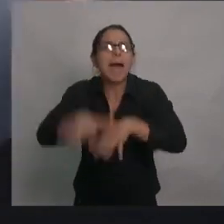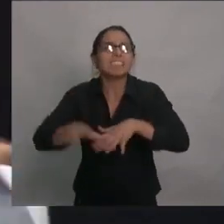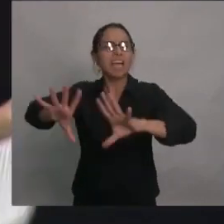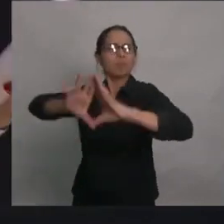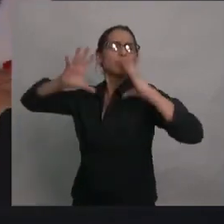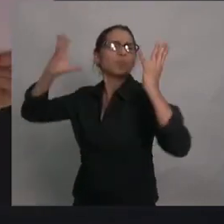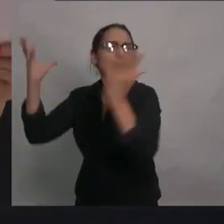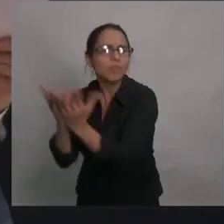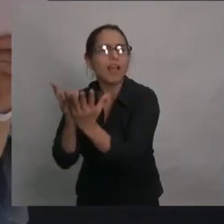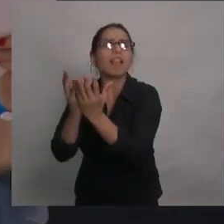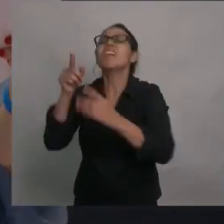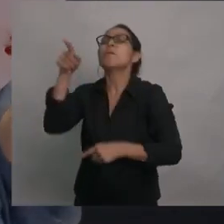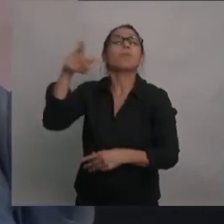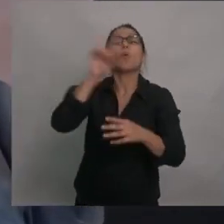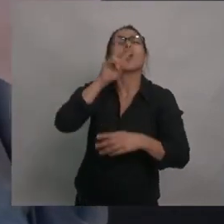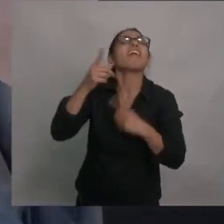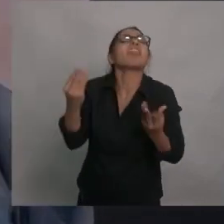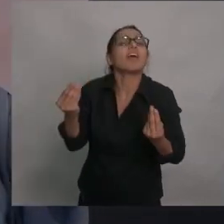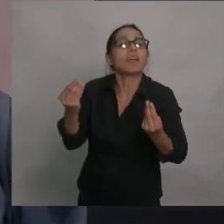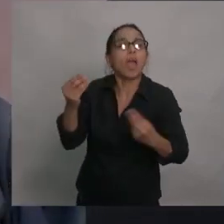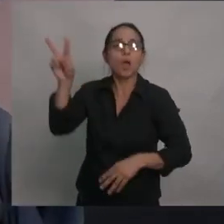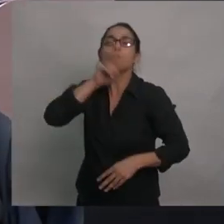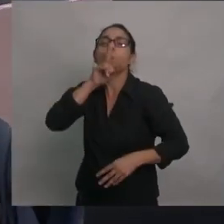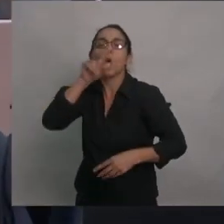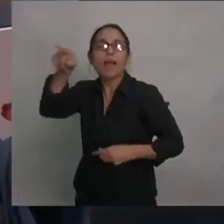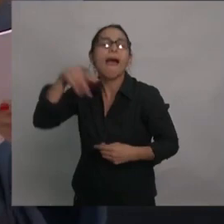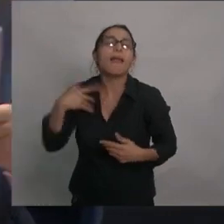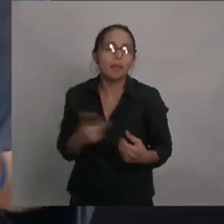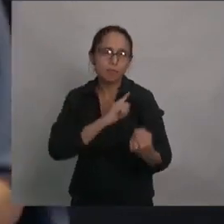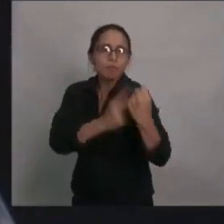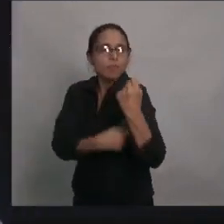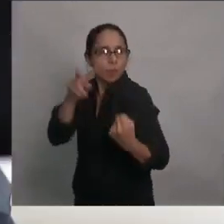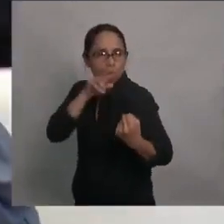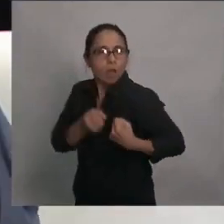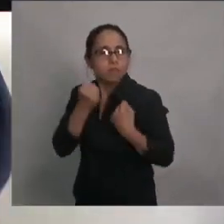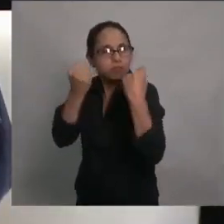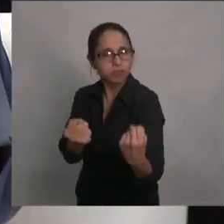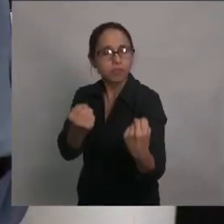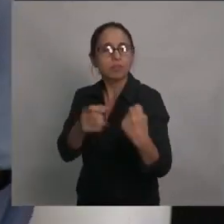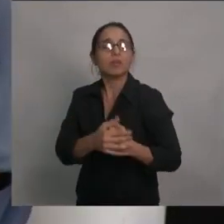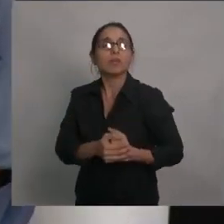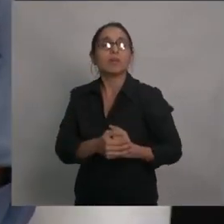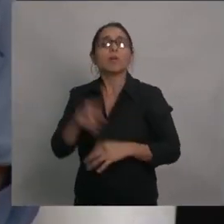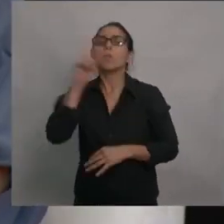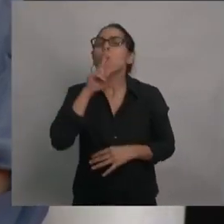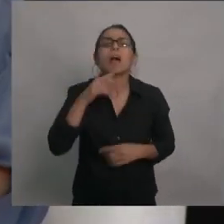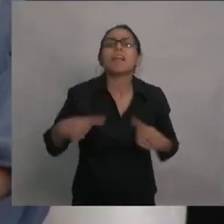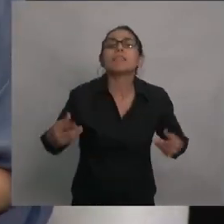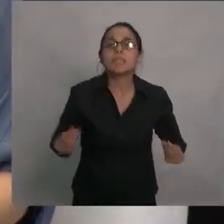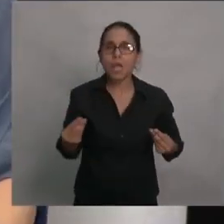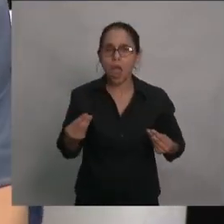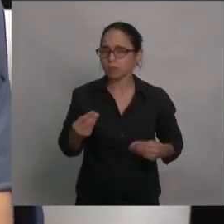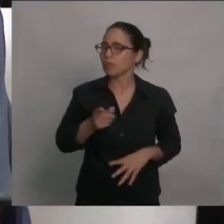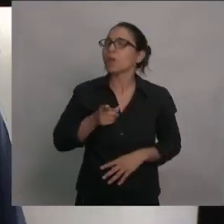eso, del feminismo del 99%. Las mujeres que se